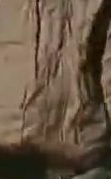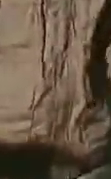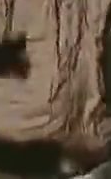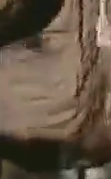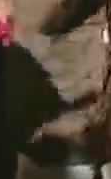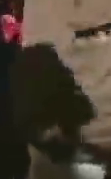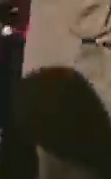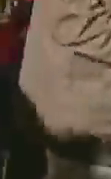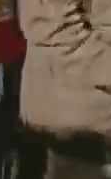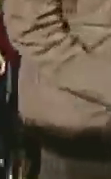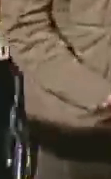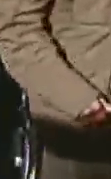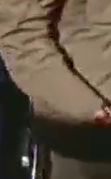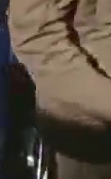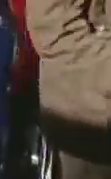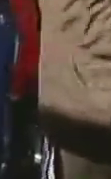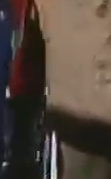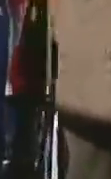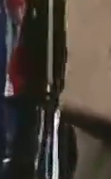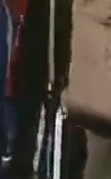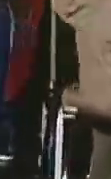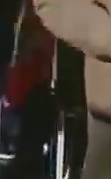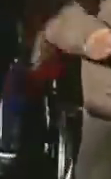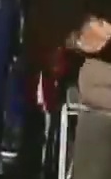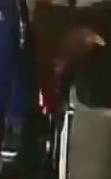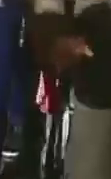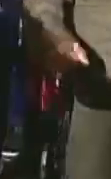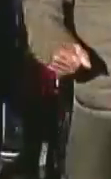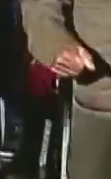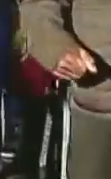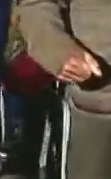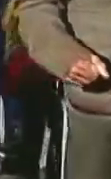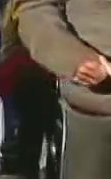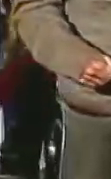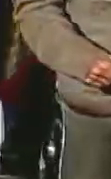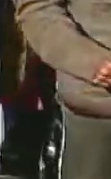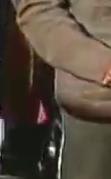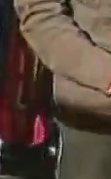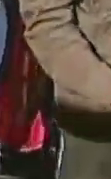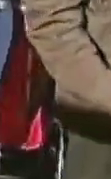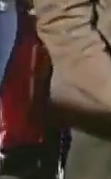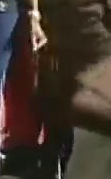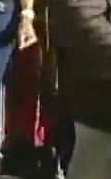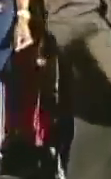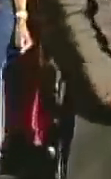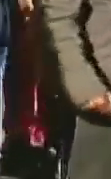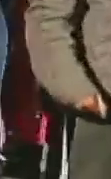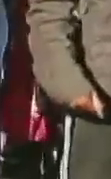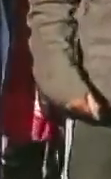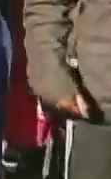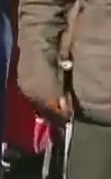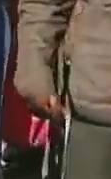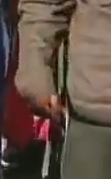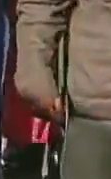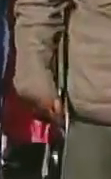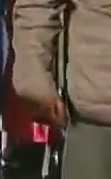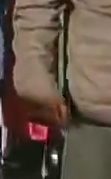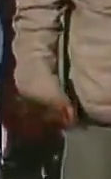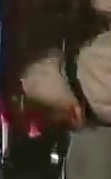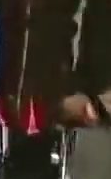no ah más chao